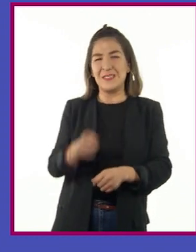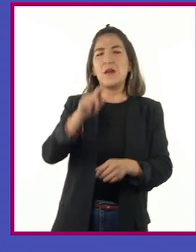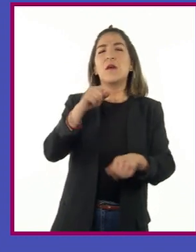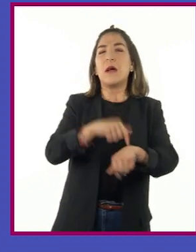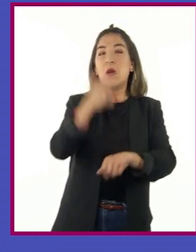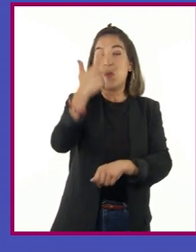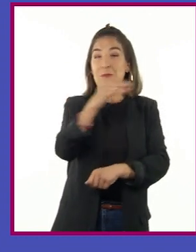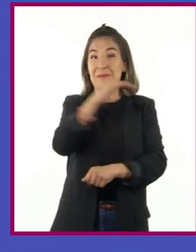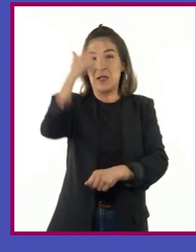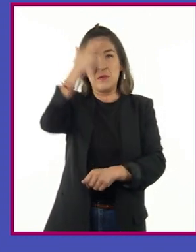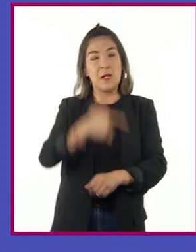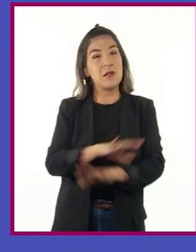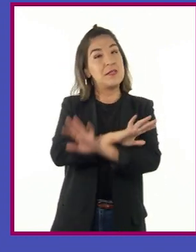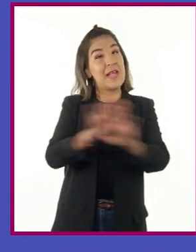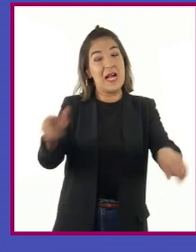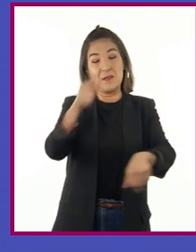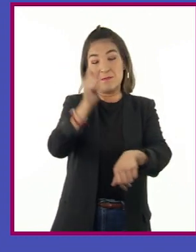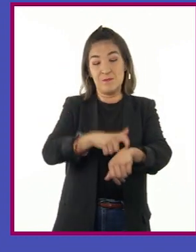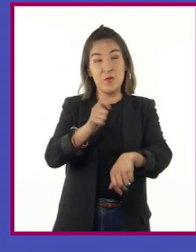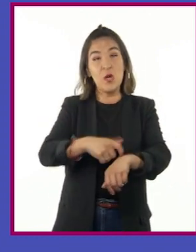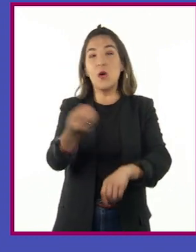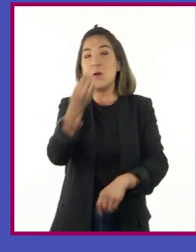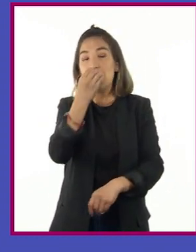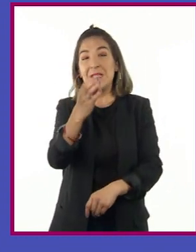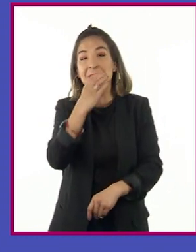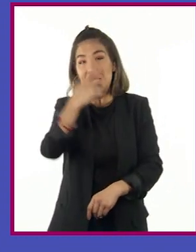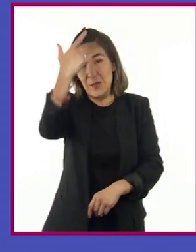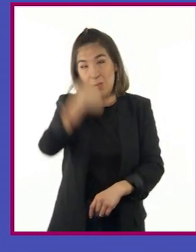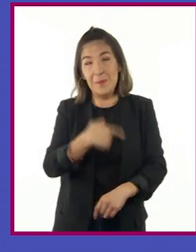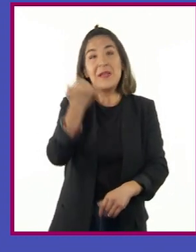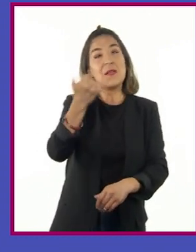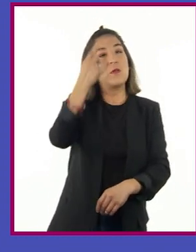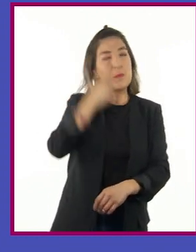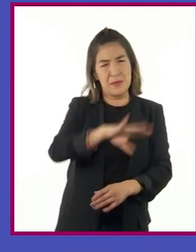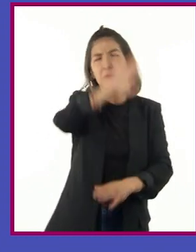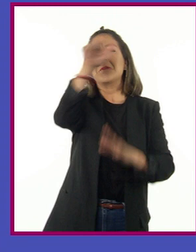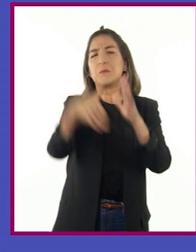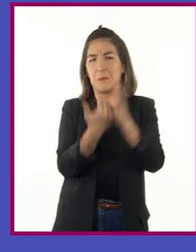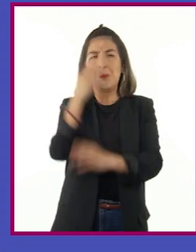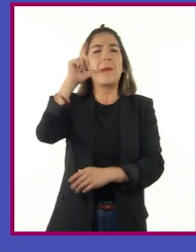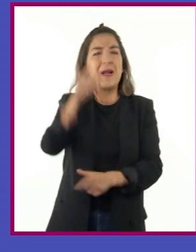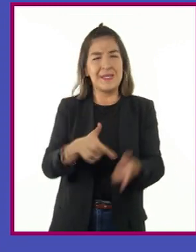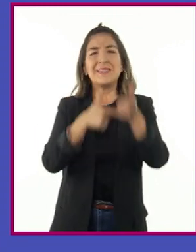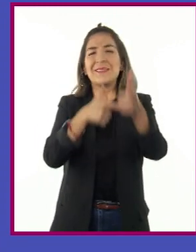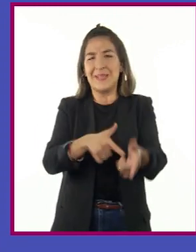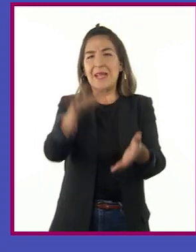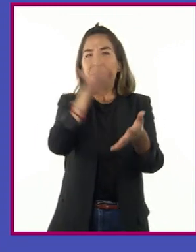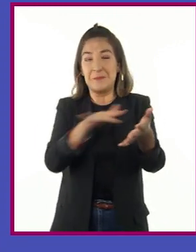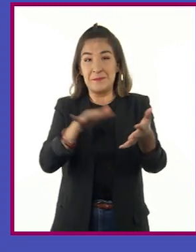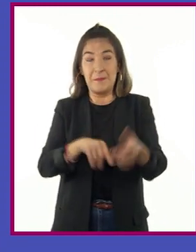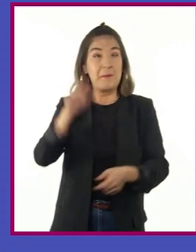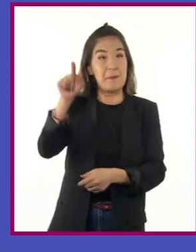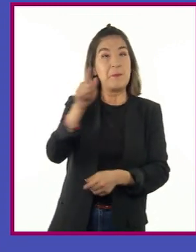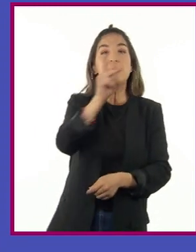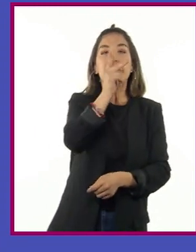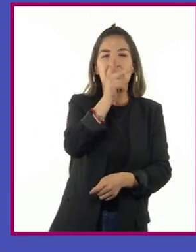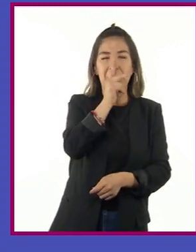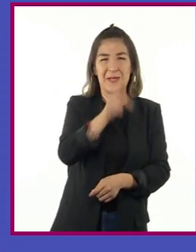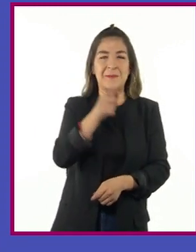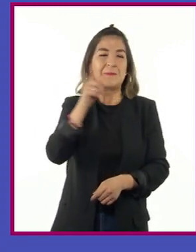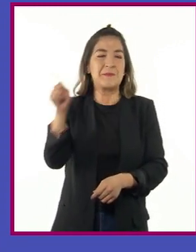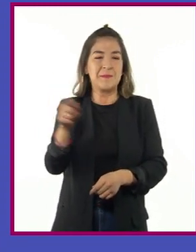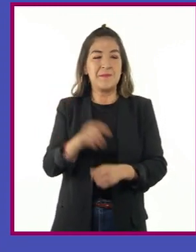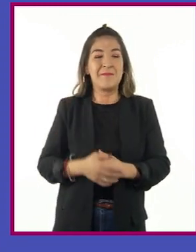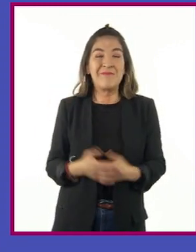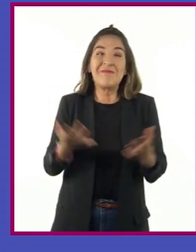decía, ya es hora de cenar y dormirse. Mañana seguimos. El mayor Sabines nació por